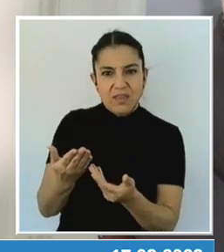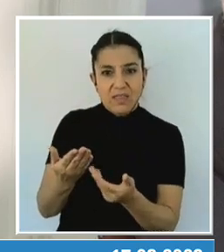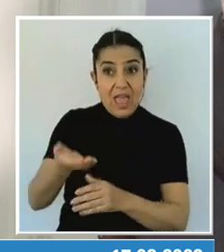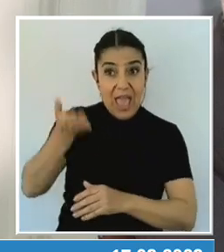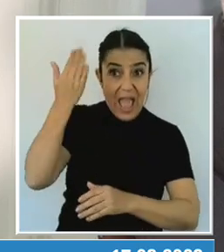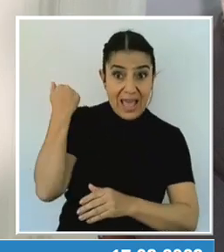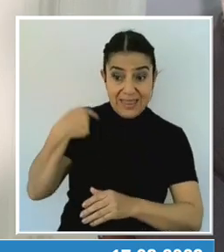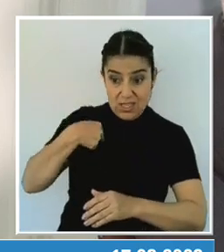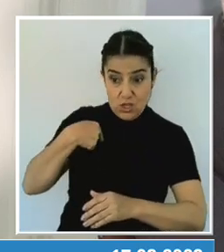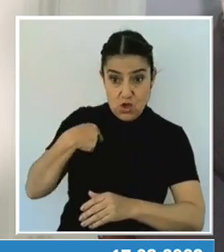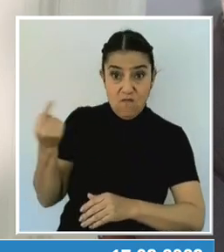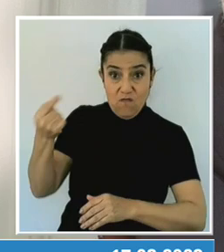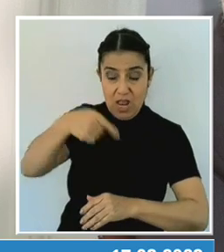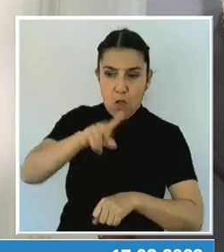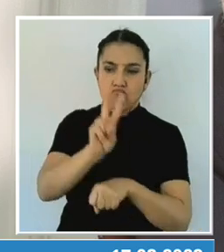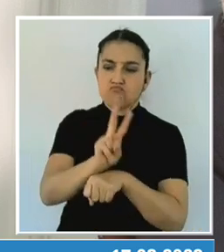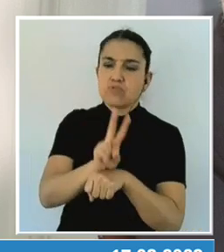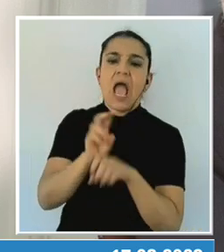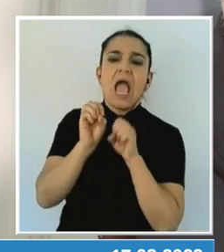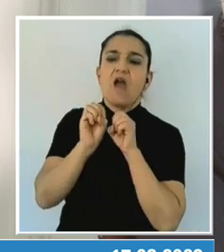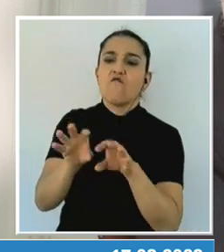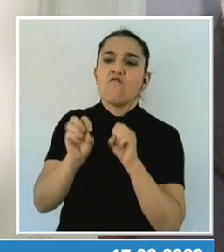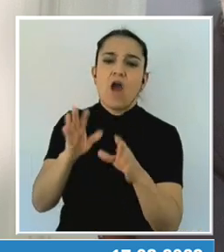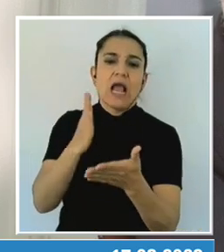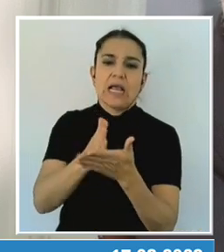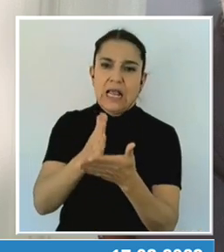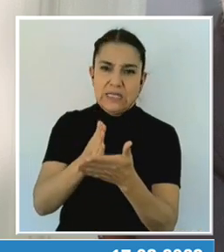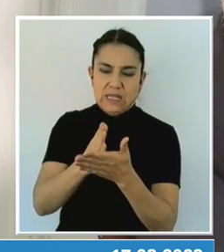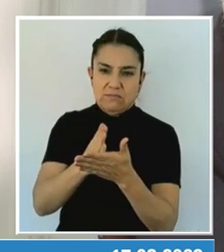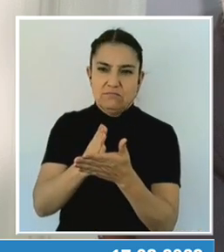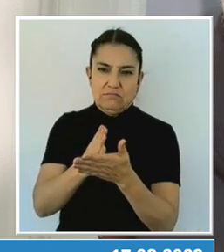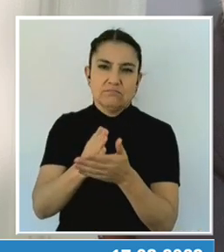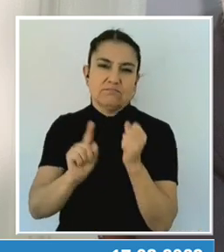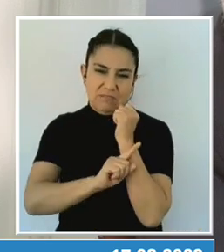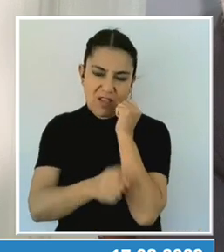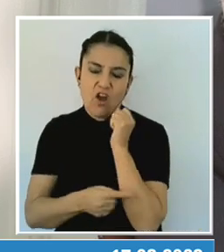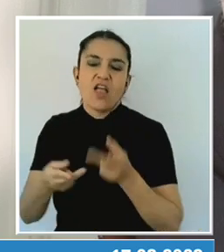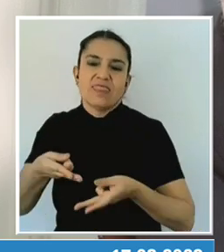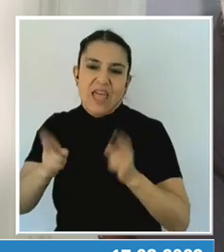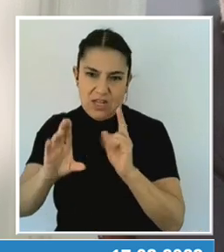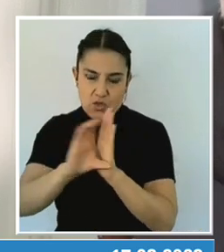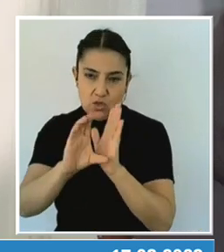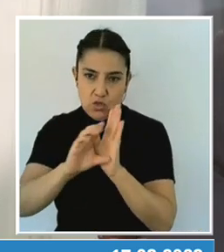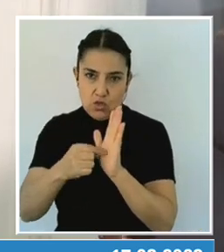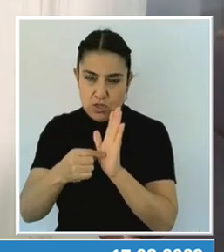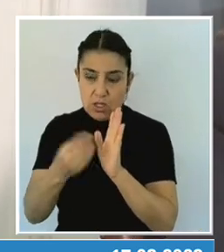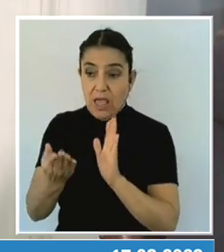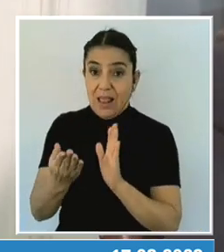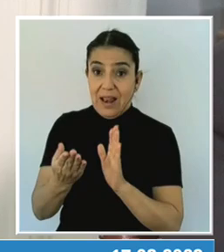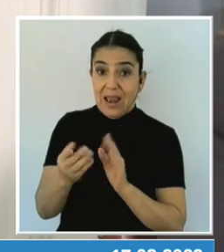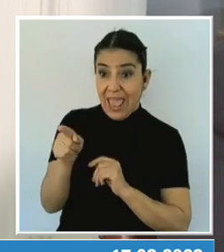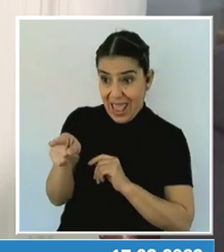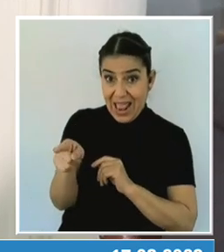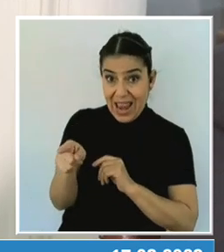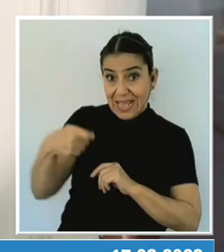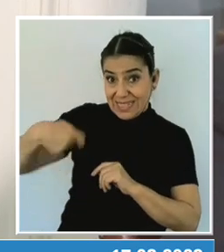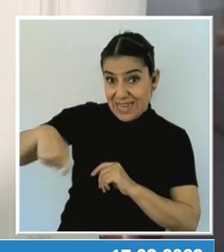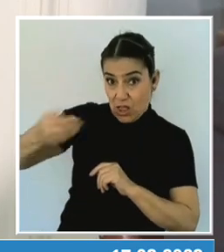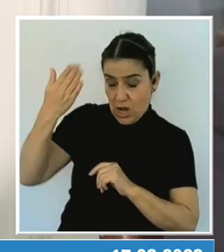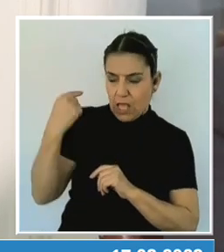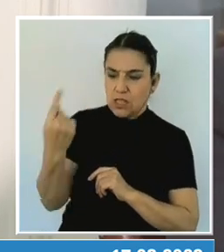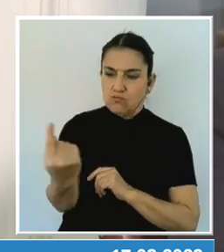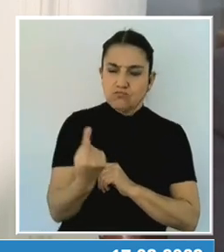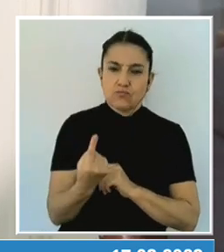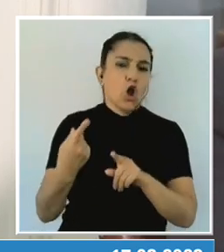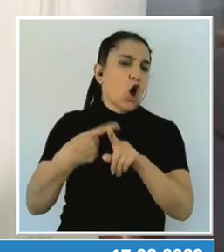clases de Derecho Constitucional Práctica. Y nos recibía muchas veces él o otros senadores